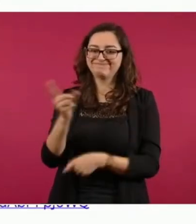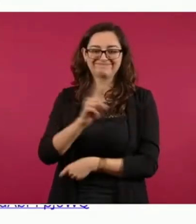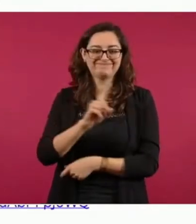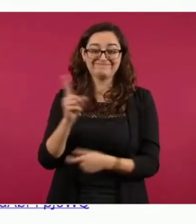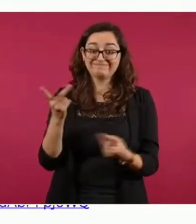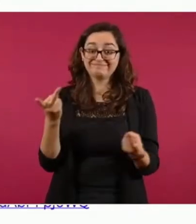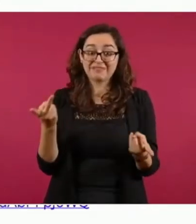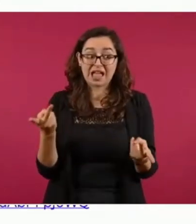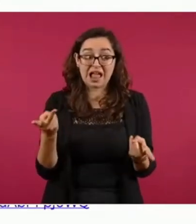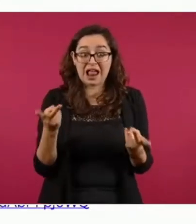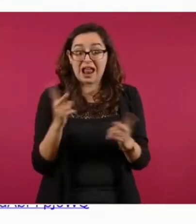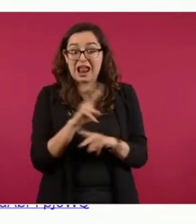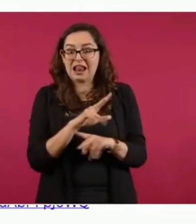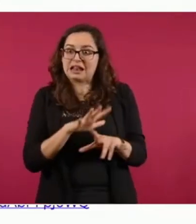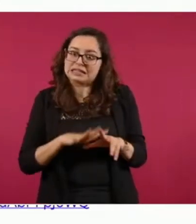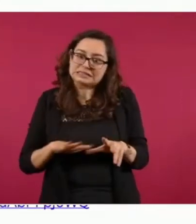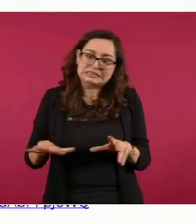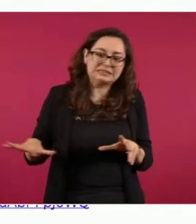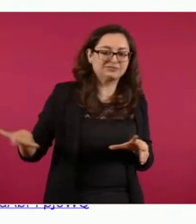Entonces,